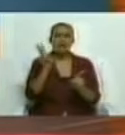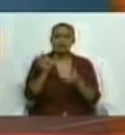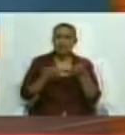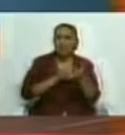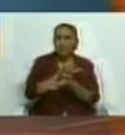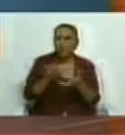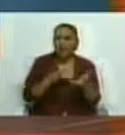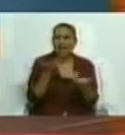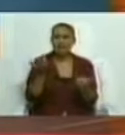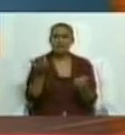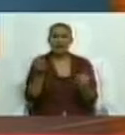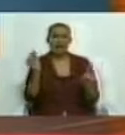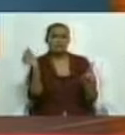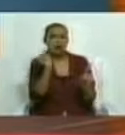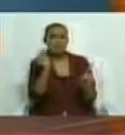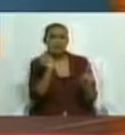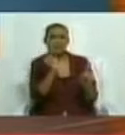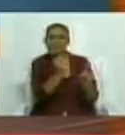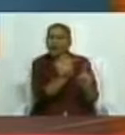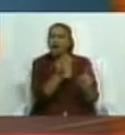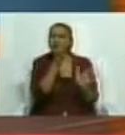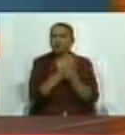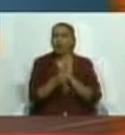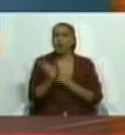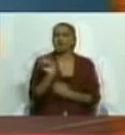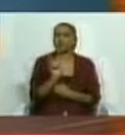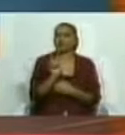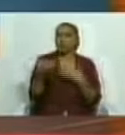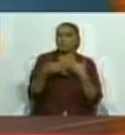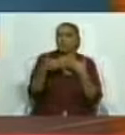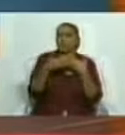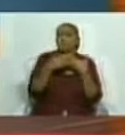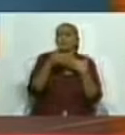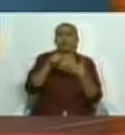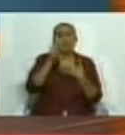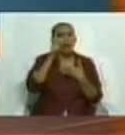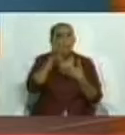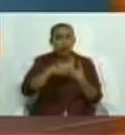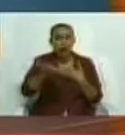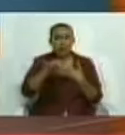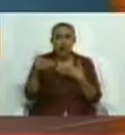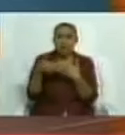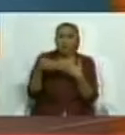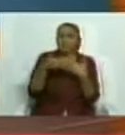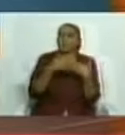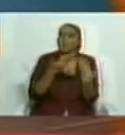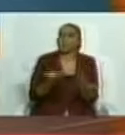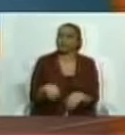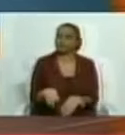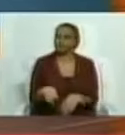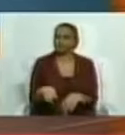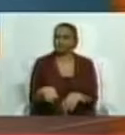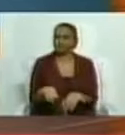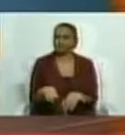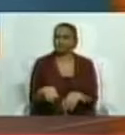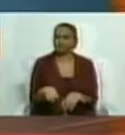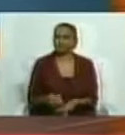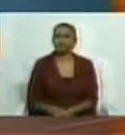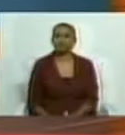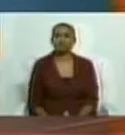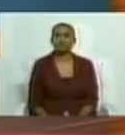ofensa al Estado venezolano a su pueblo y a la nación venezol Y a partir de ahí Y a partir de